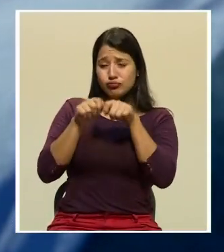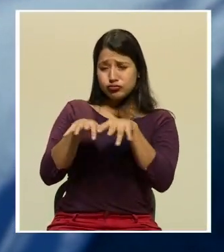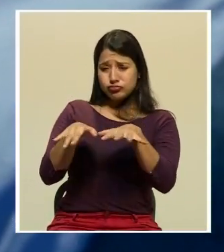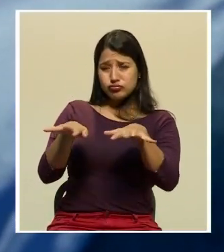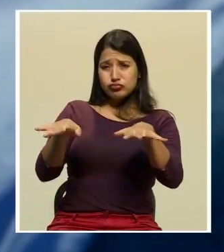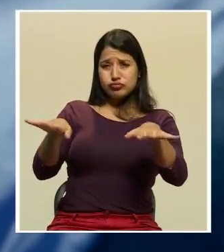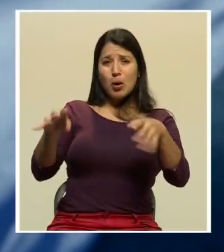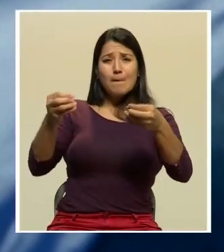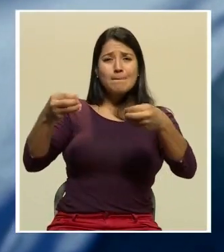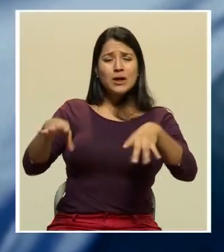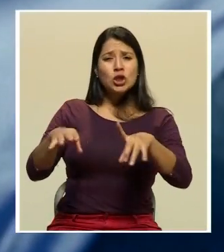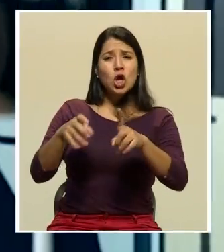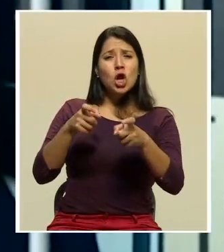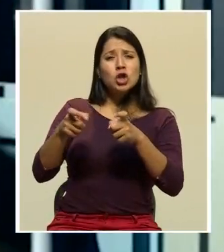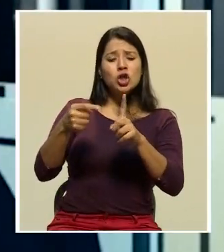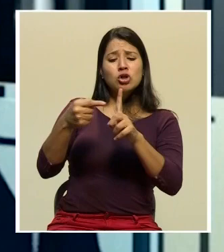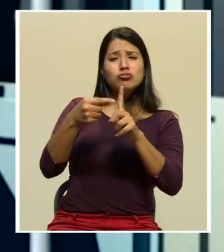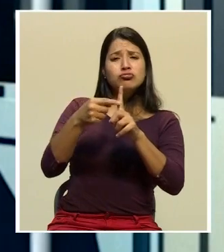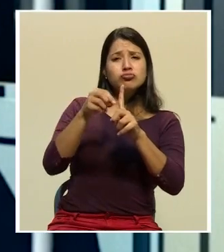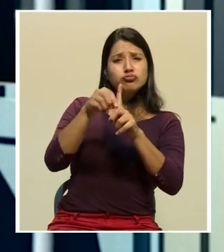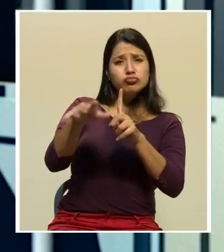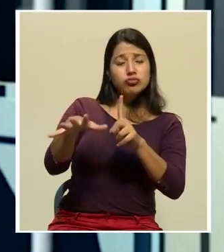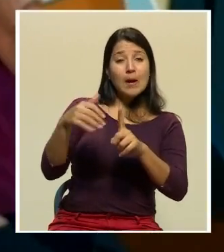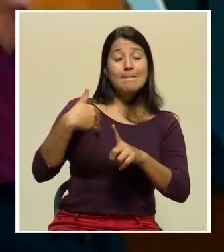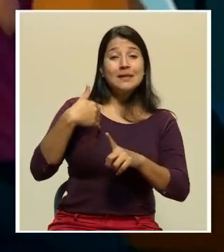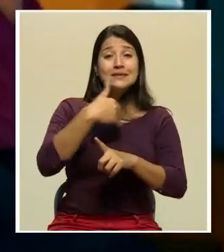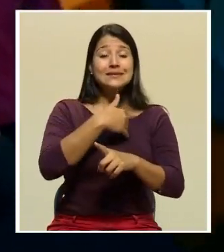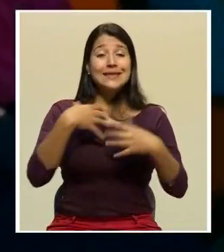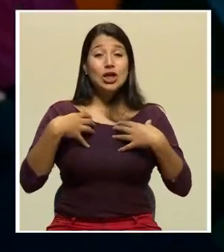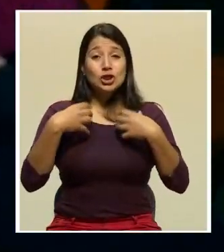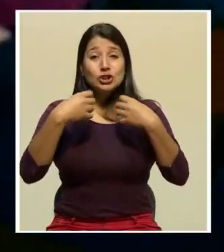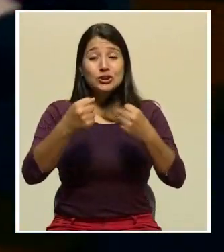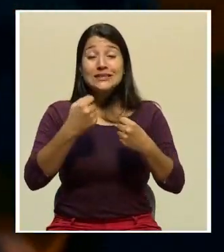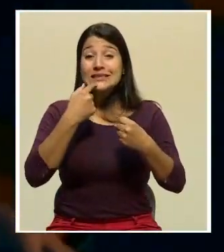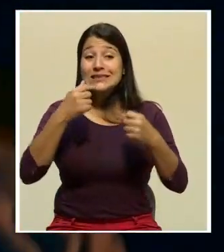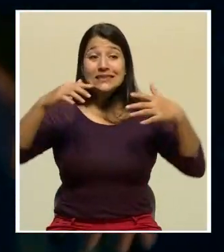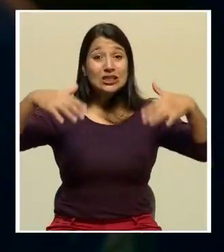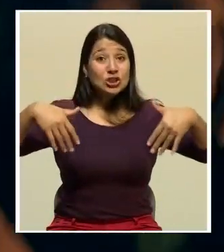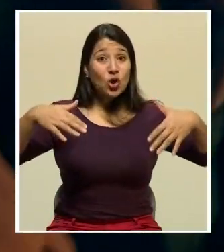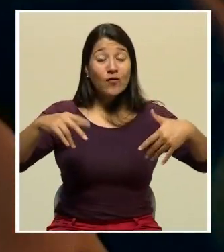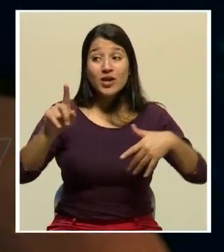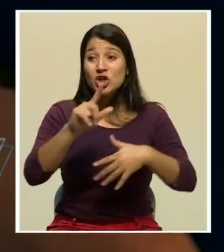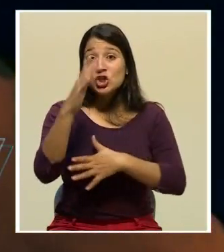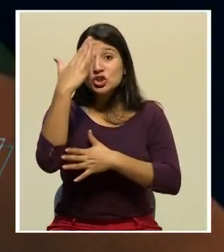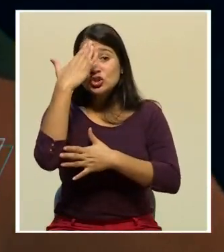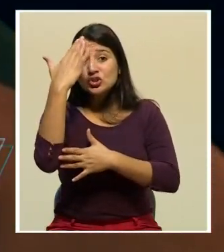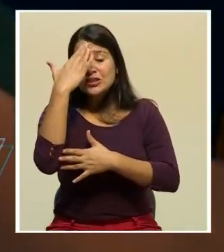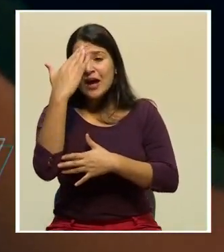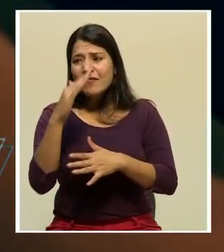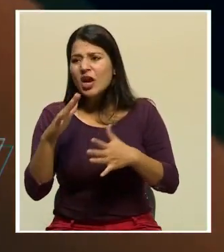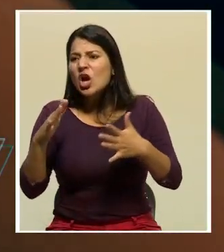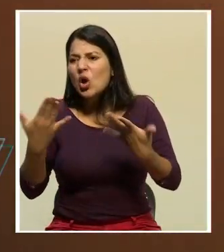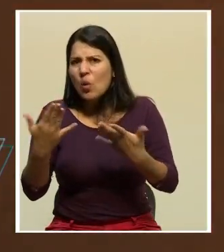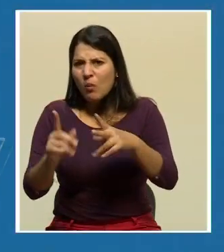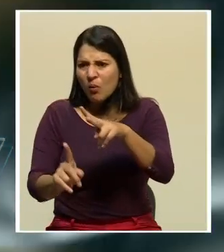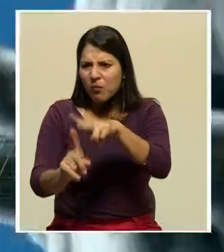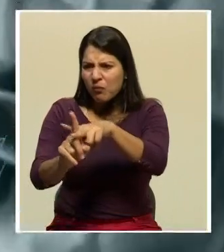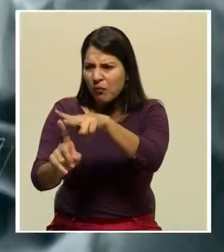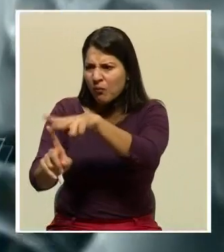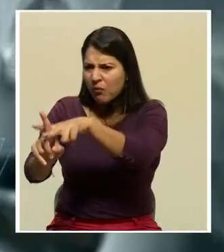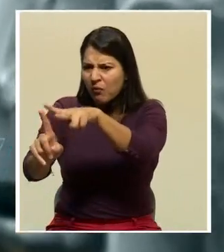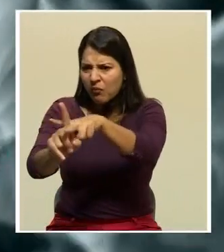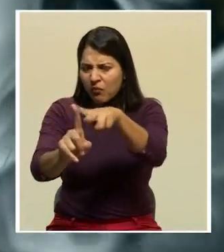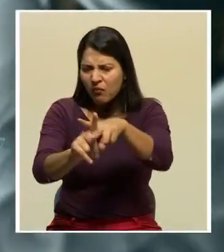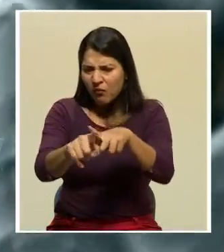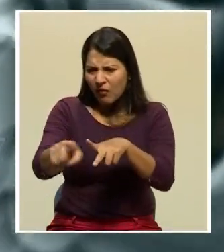este jueves 2 de julio. El Ministerio de Salud confirmó que aún no ha logrado identificar cómo o dónde se contagiaron el 65% de